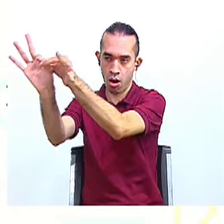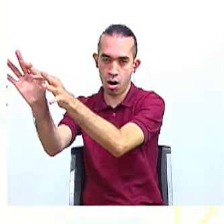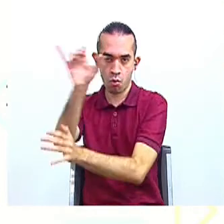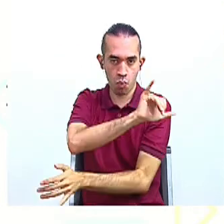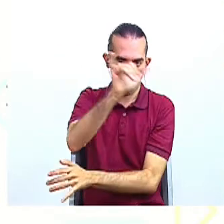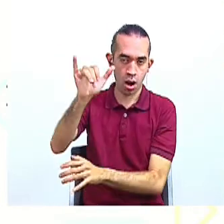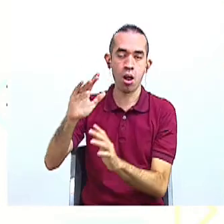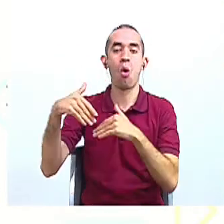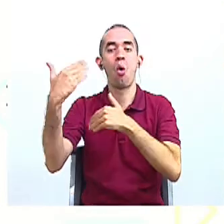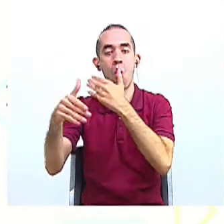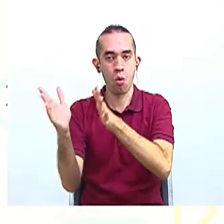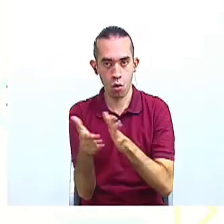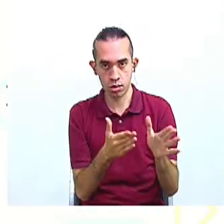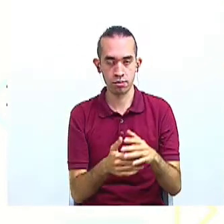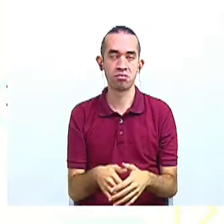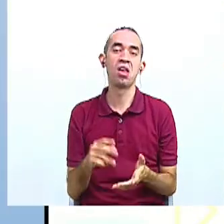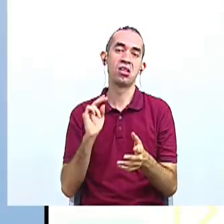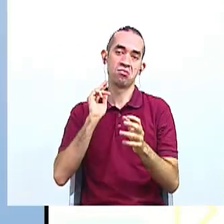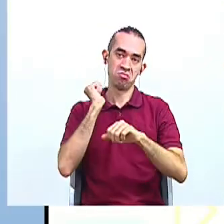ángulo.